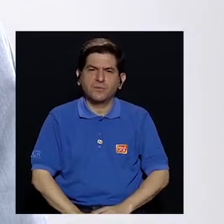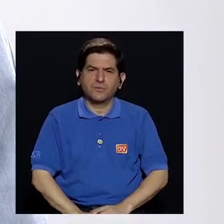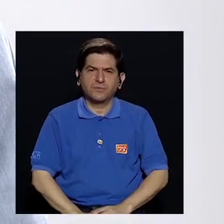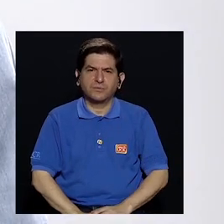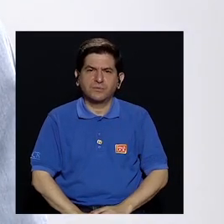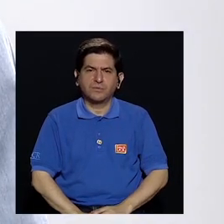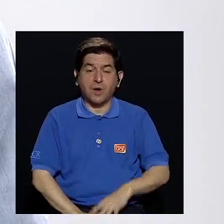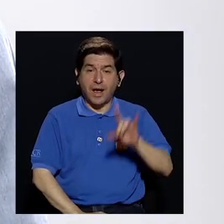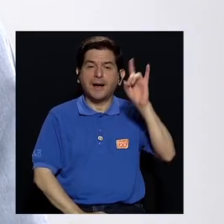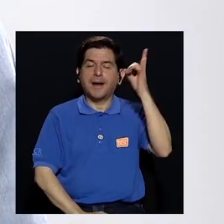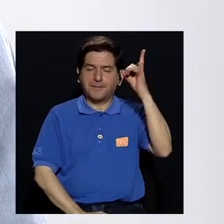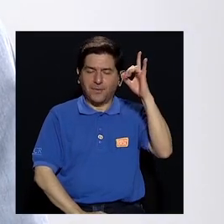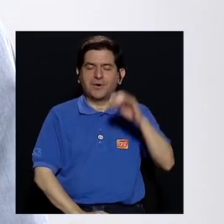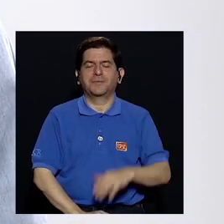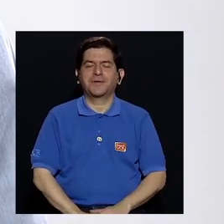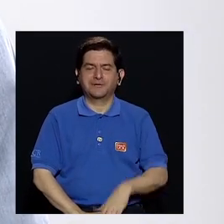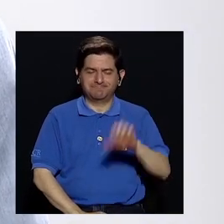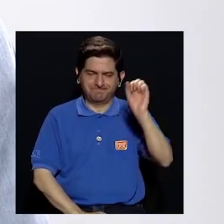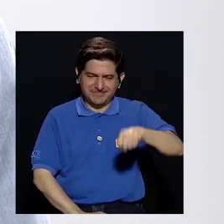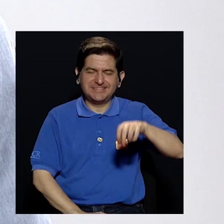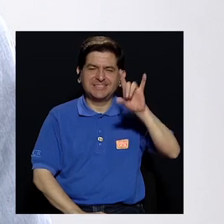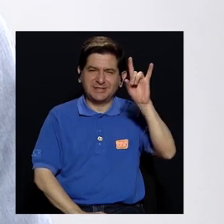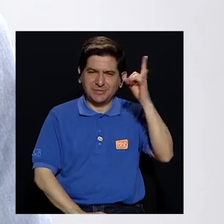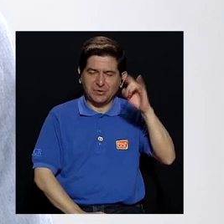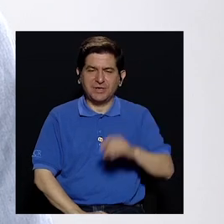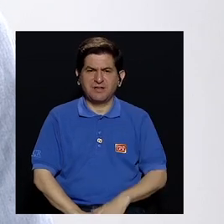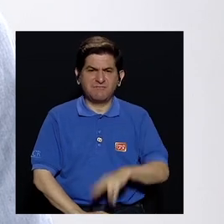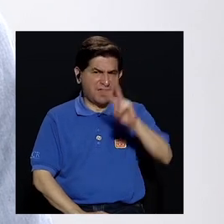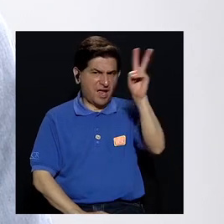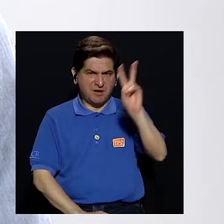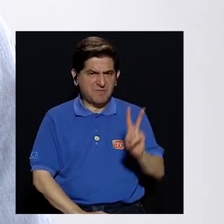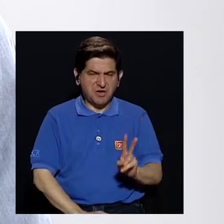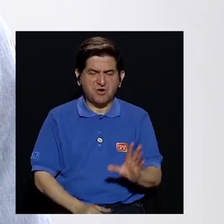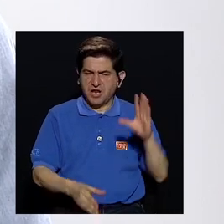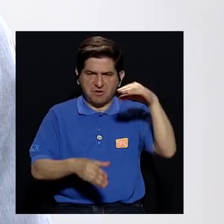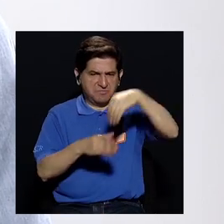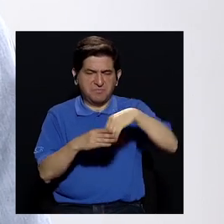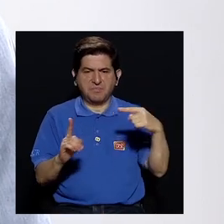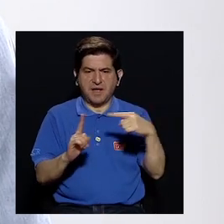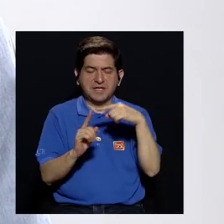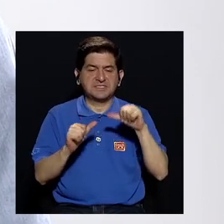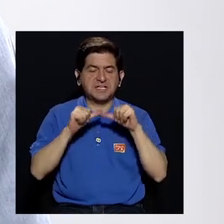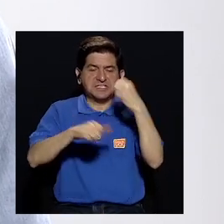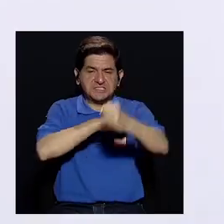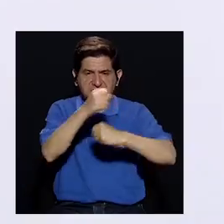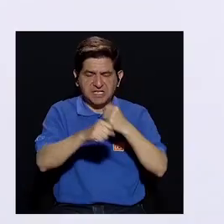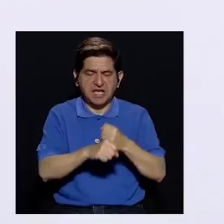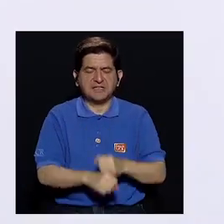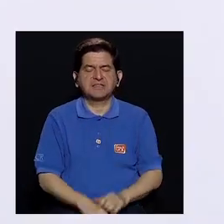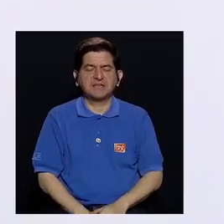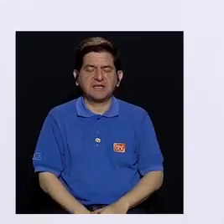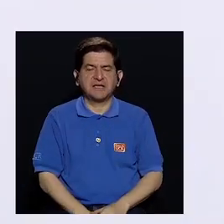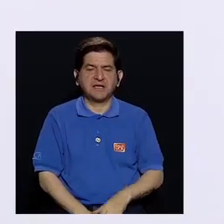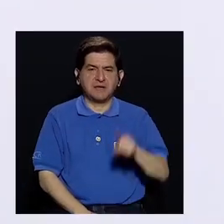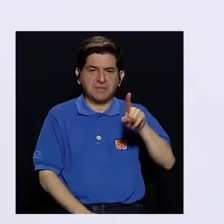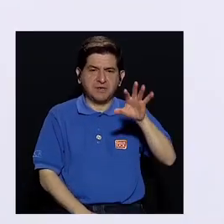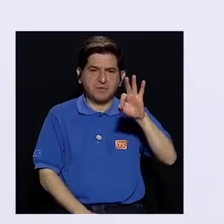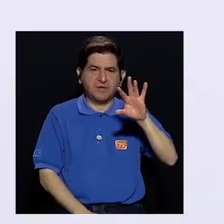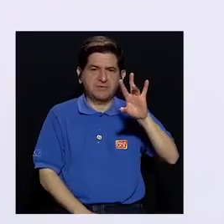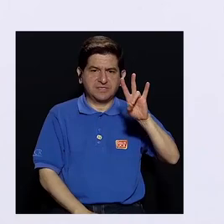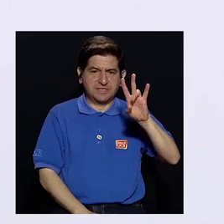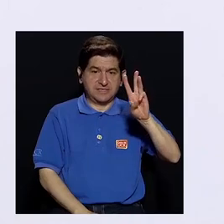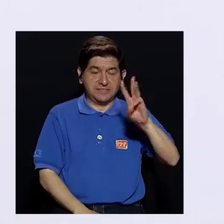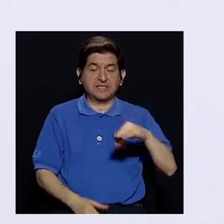bueno bolivia bolivia bolivia porque venezuela no se incorporó hasta el año siguiente el año 76 se incorpora a